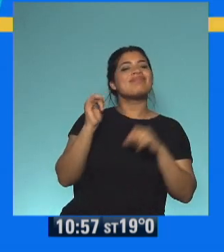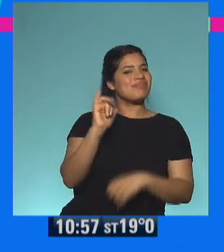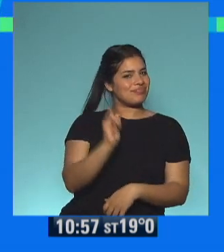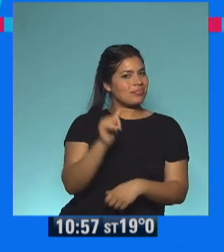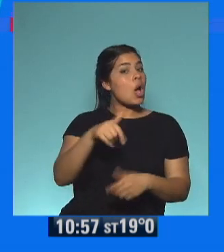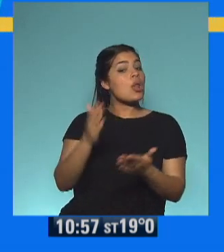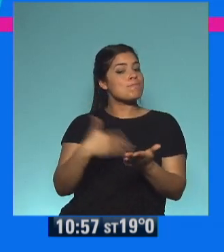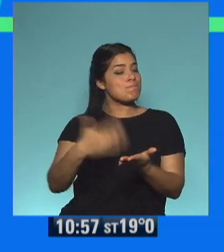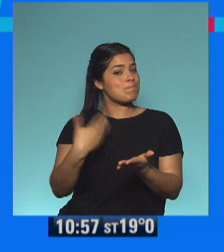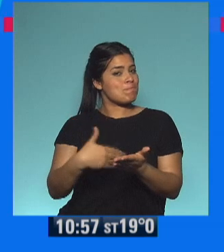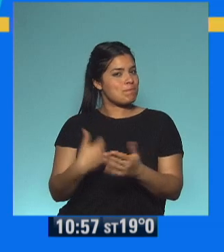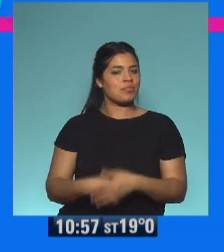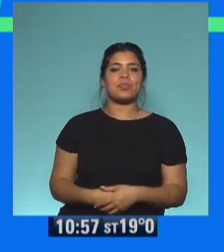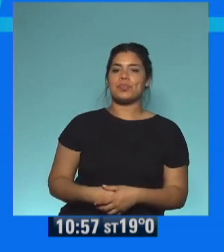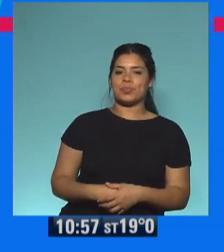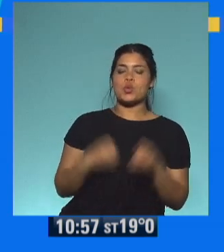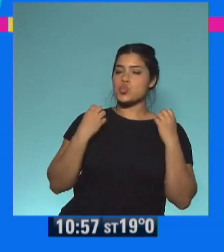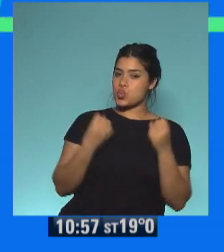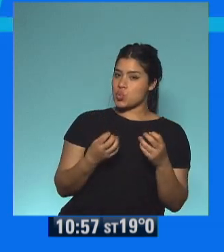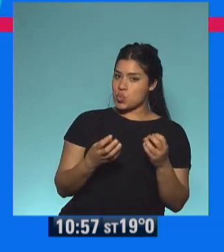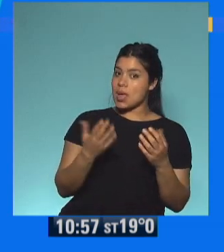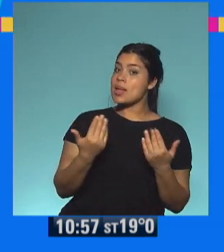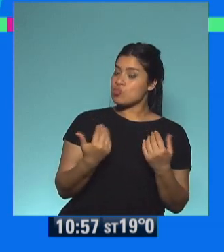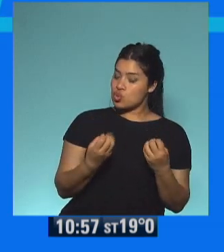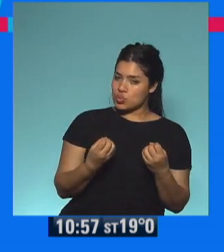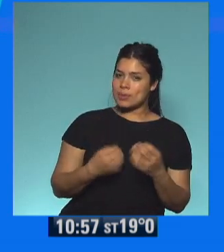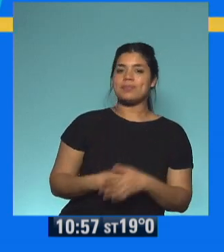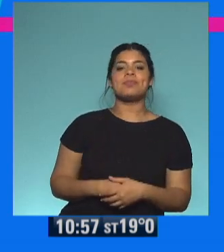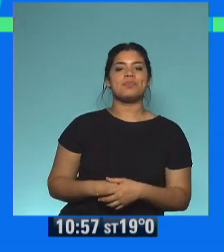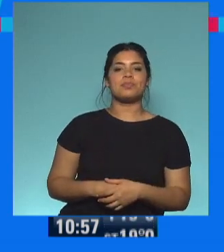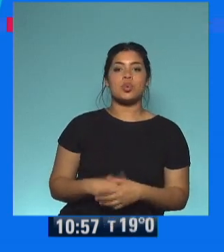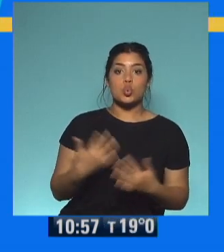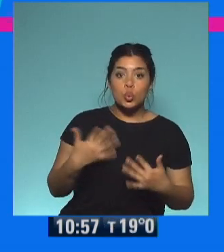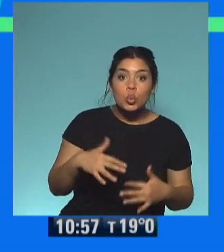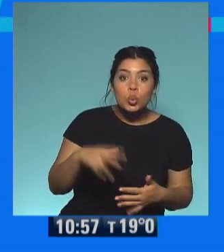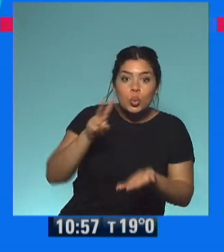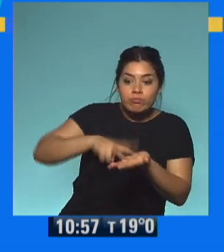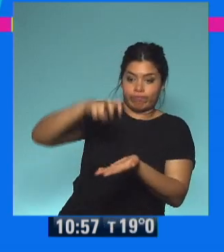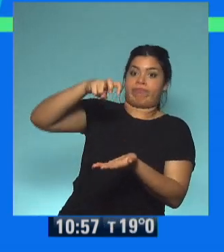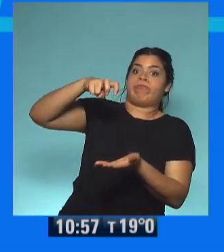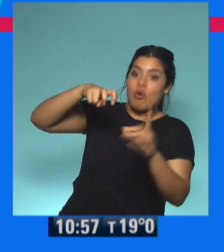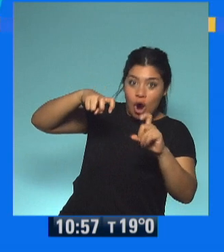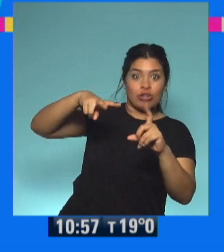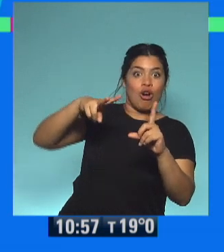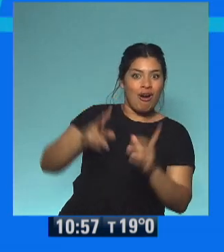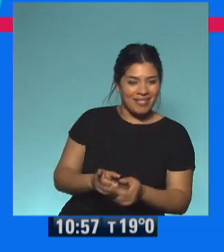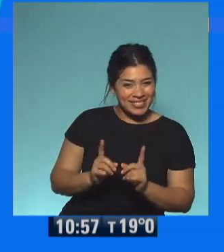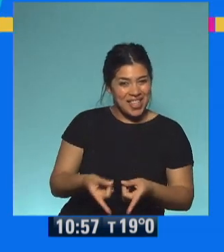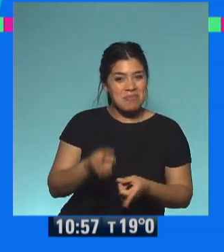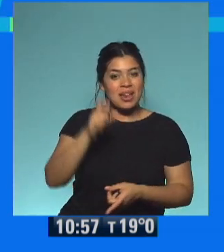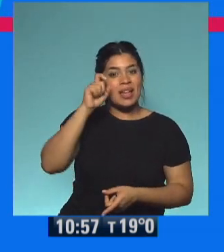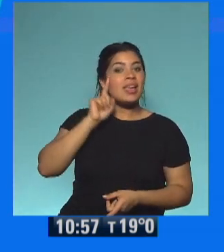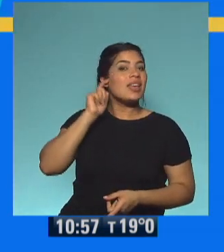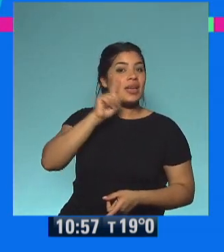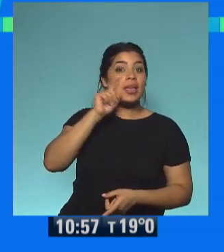Ah, prepárate, Laureano. Bien con ese frasco. Agarra tu frasco que ahora los vamos a mirar. ¡Opa! Todas. ¡Opa! Está en el aire, me encanta. Seguimos educando, nos dice Ignacio. ¡Super ¿será?